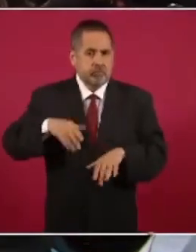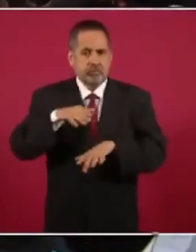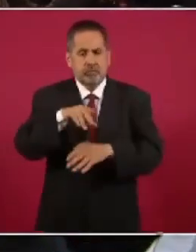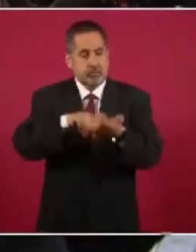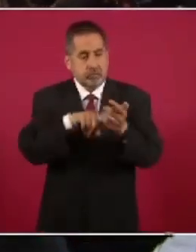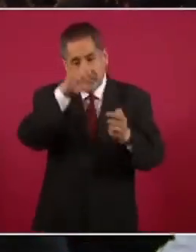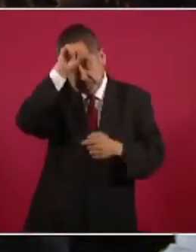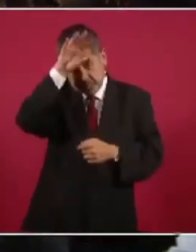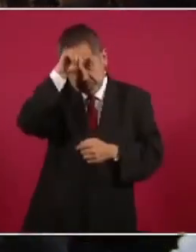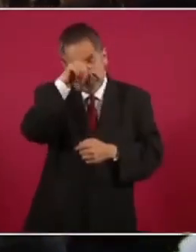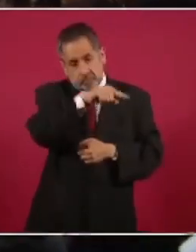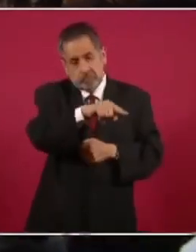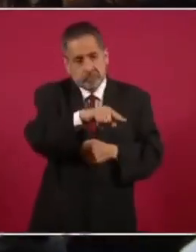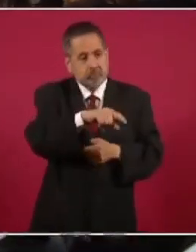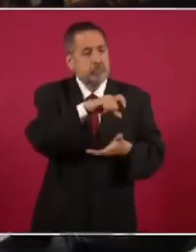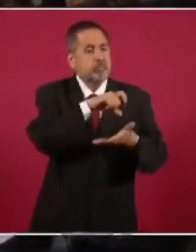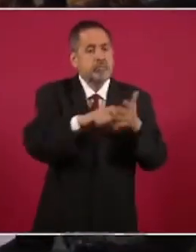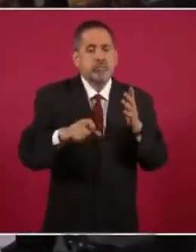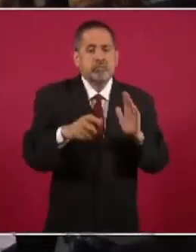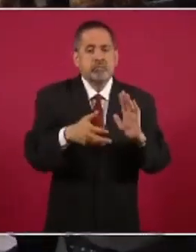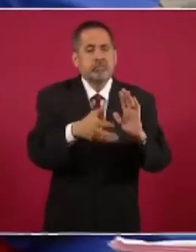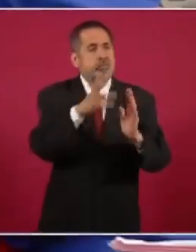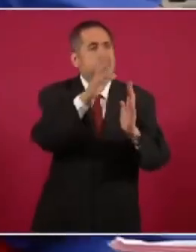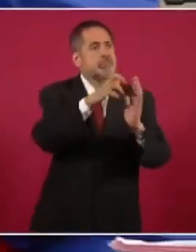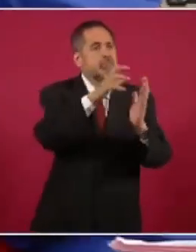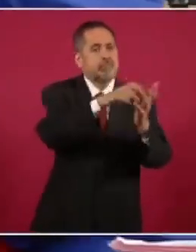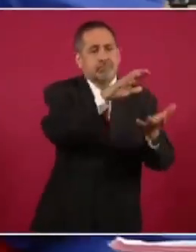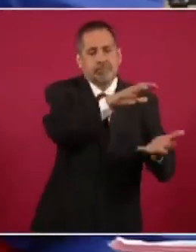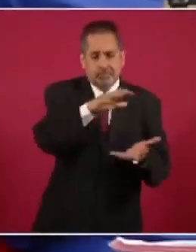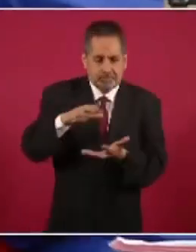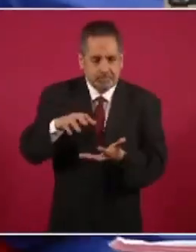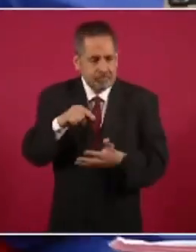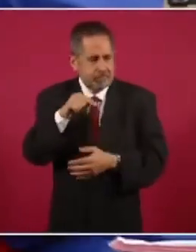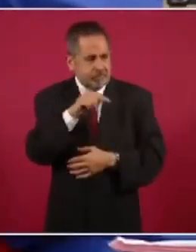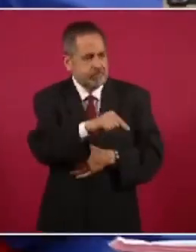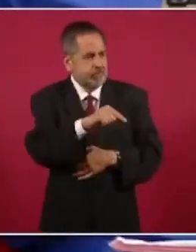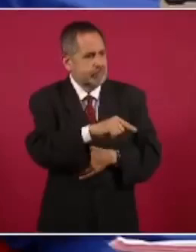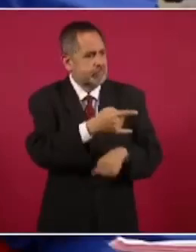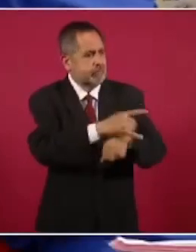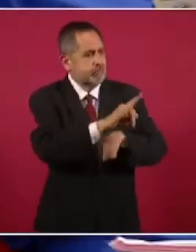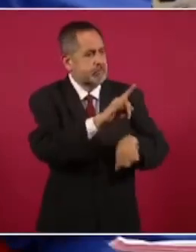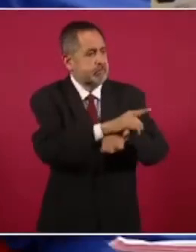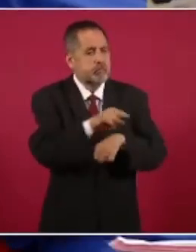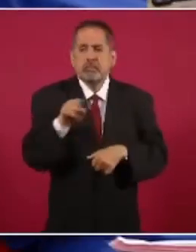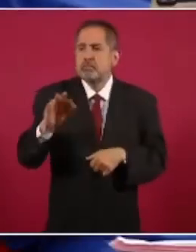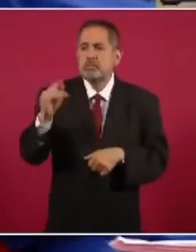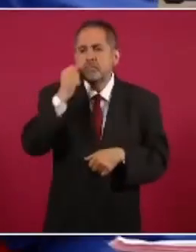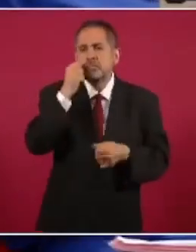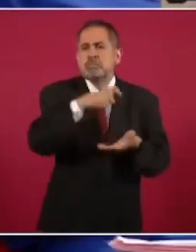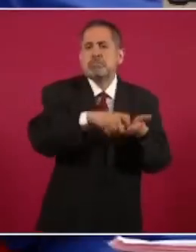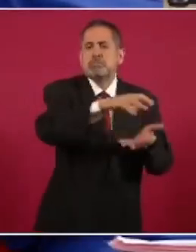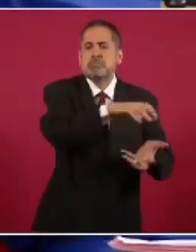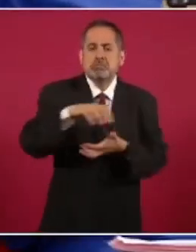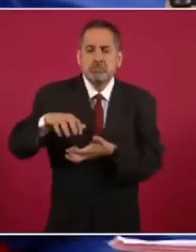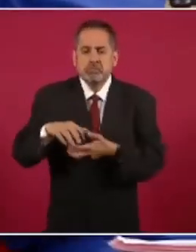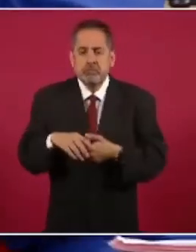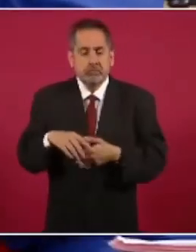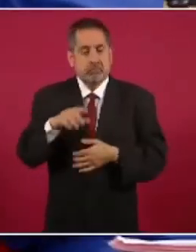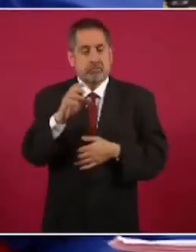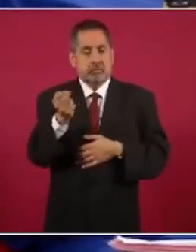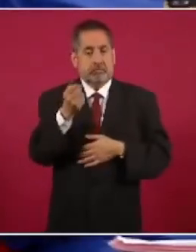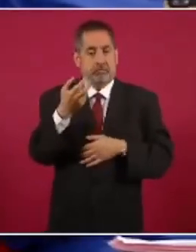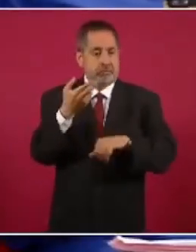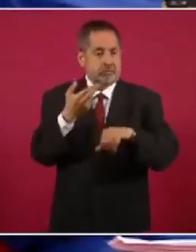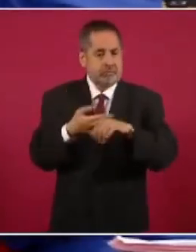en adquirir el carbón con minas que usted mencionó estaban irregulares. La Secretaría del Trabajo dijo que no, que era una